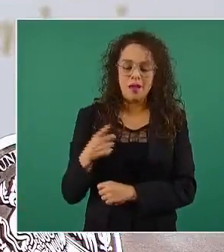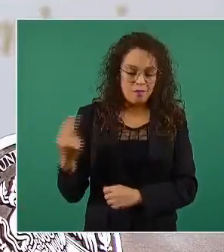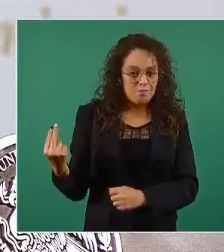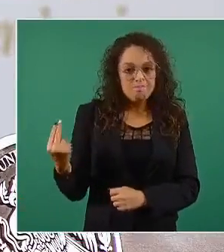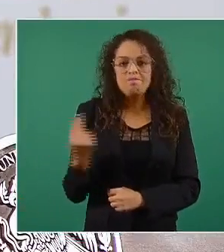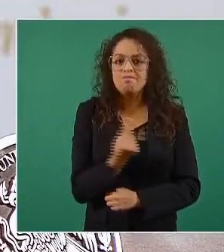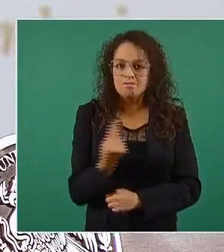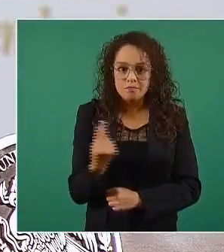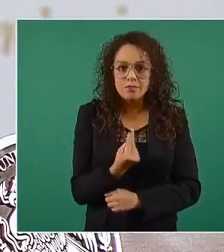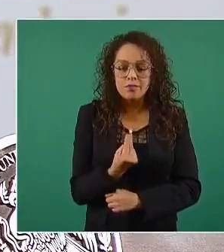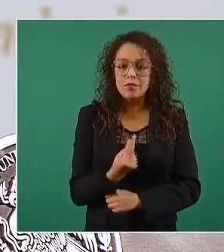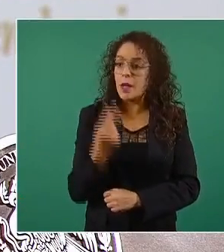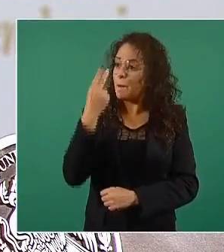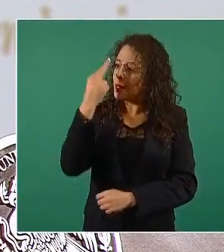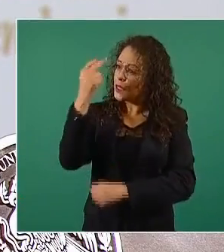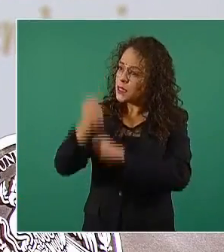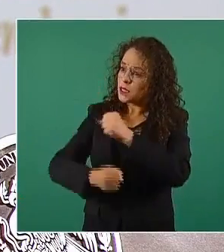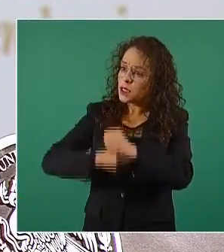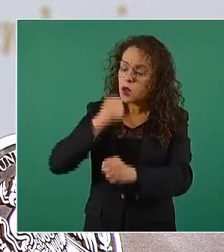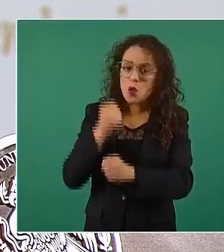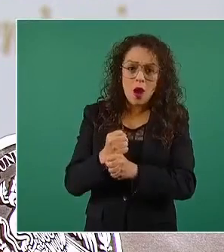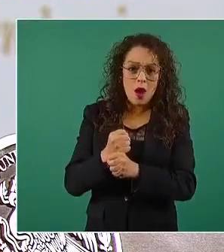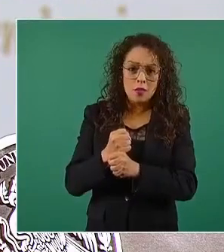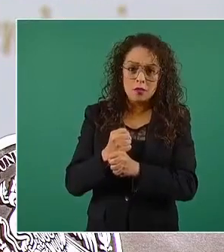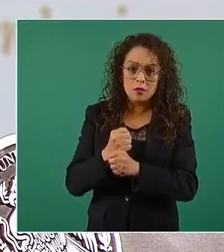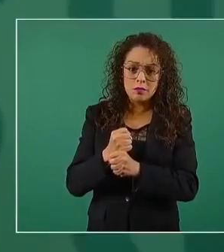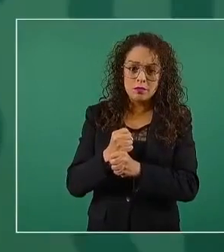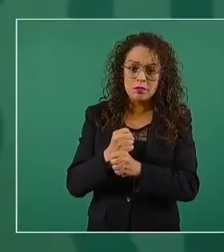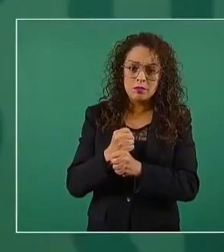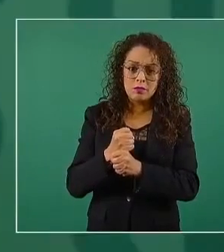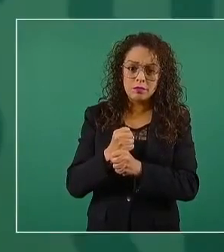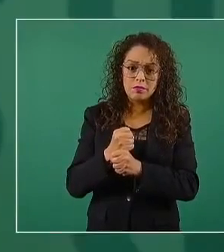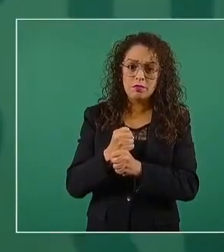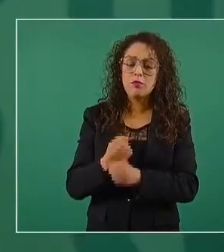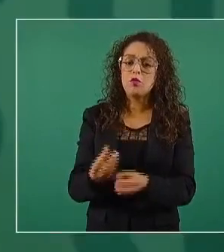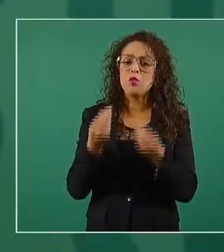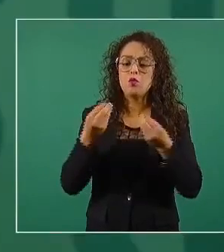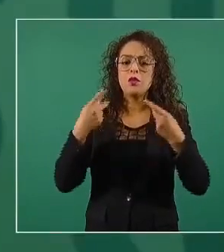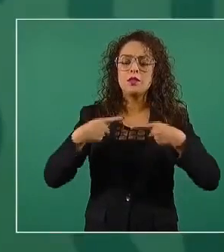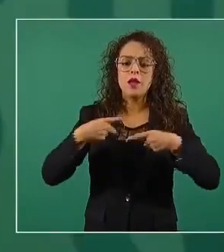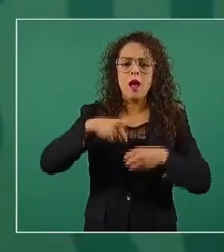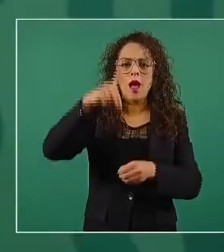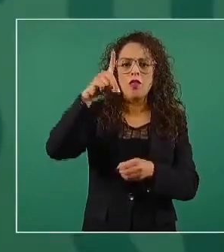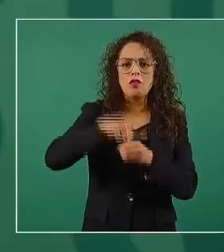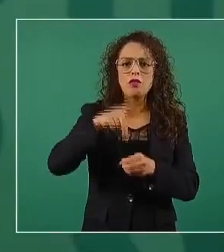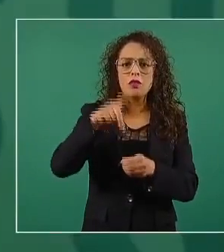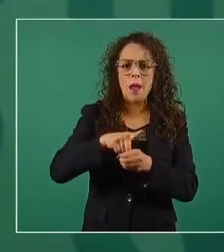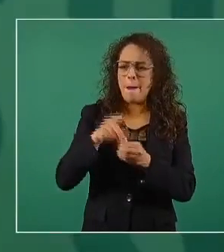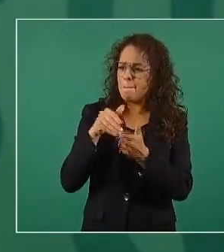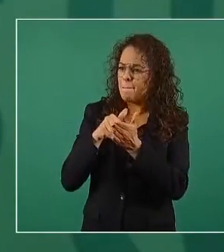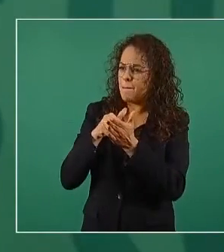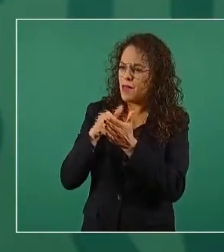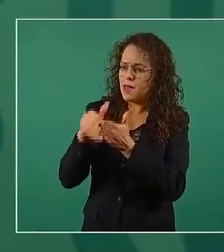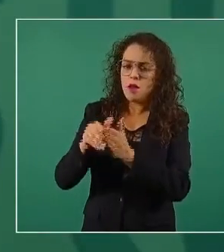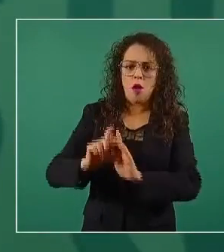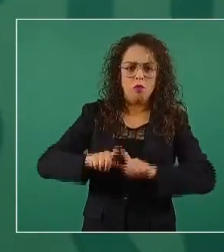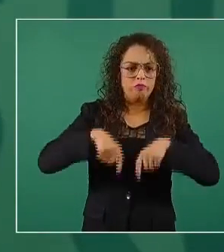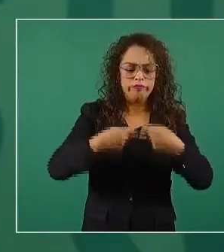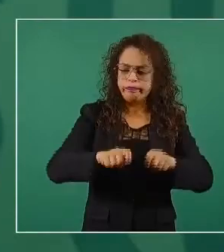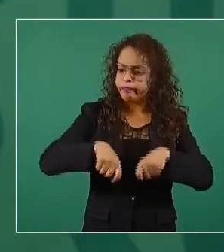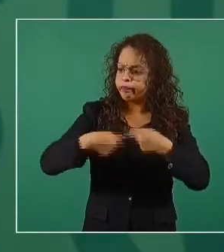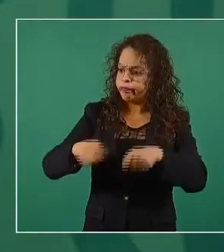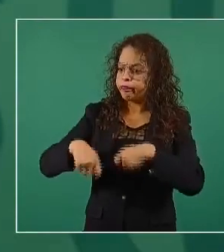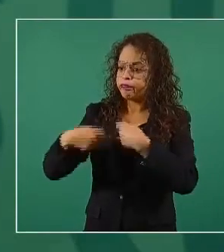Literalmente, durante 25 años, millones de donadores hemos puesto de pie una gran infraestructura para